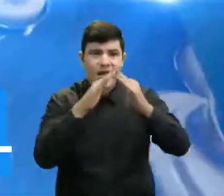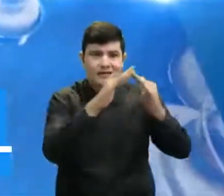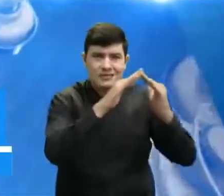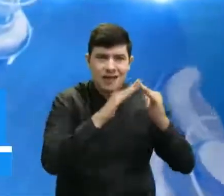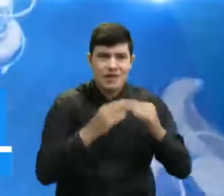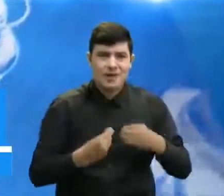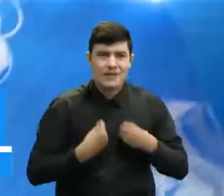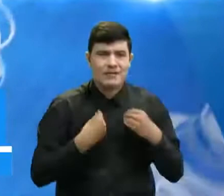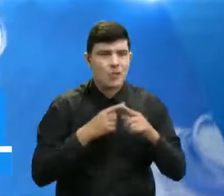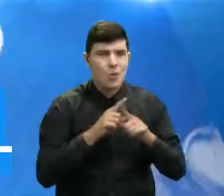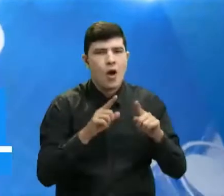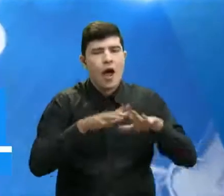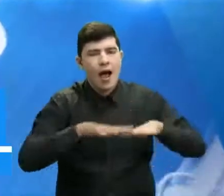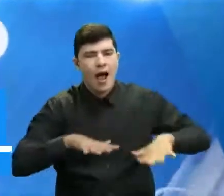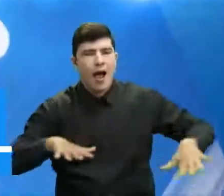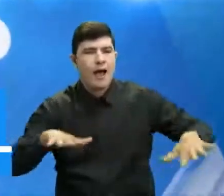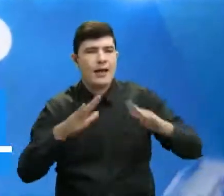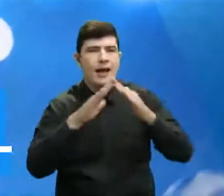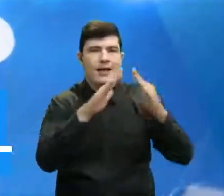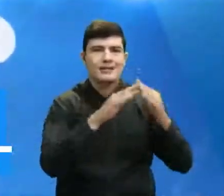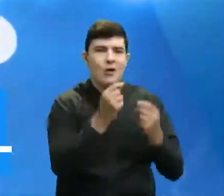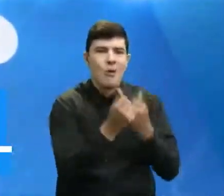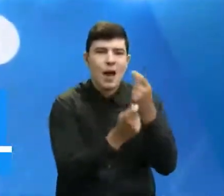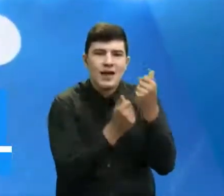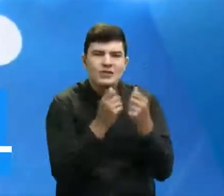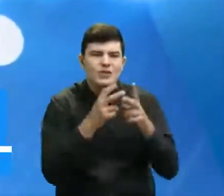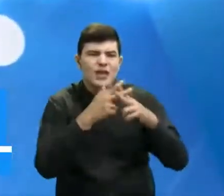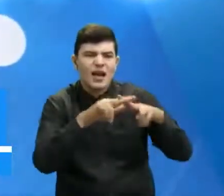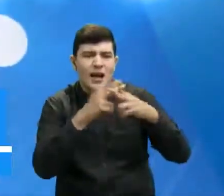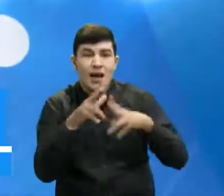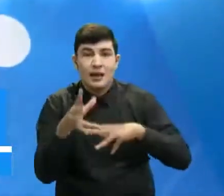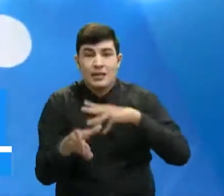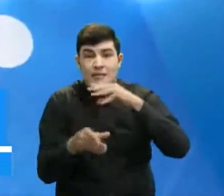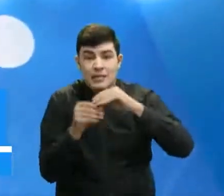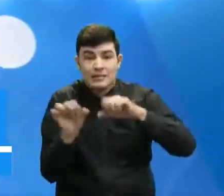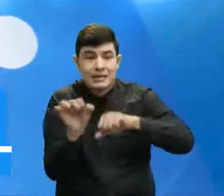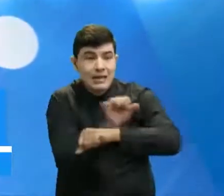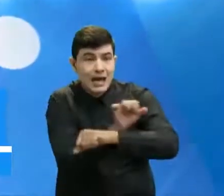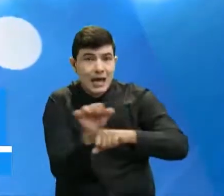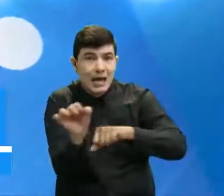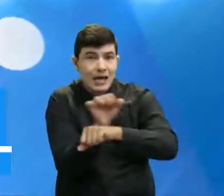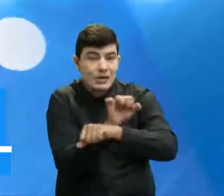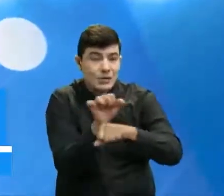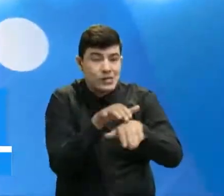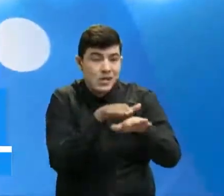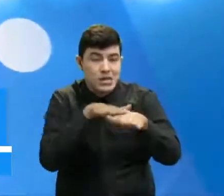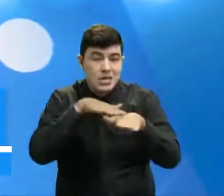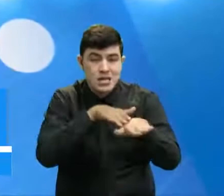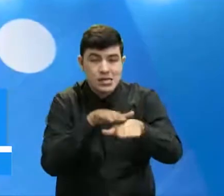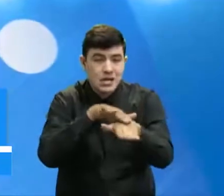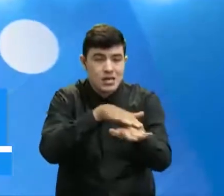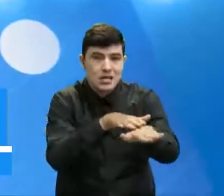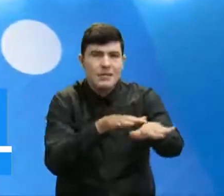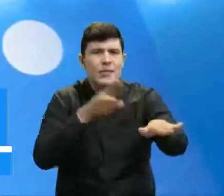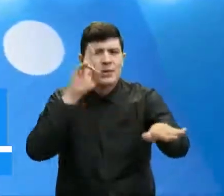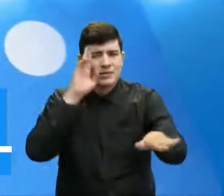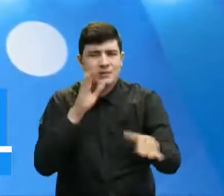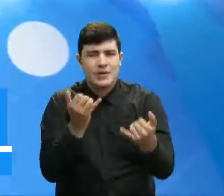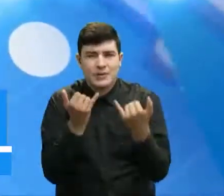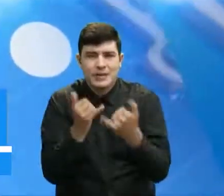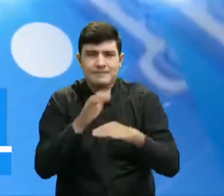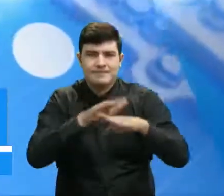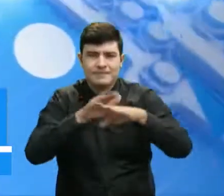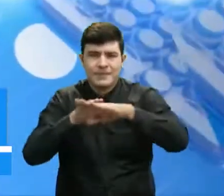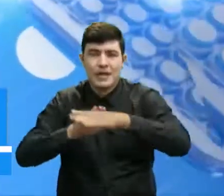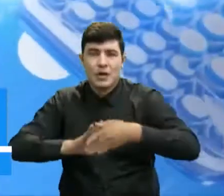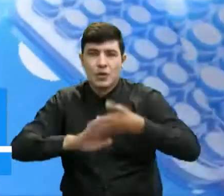muchos repuestos para carros y eso hace también que el flujo de tránsito no sea el más adecuado. Hacerle un llamado también a la comunidad para